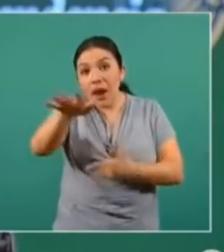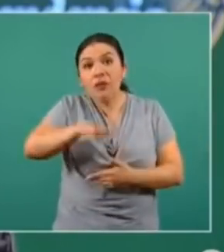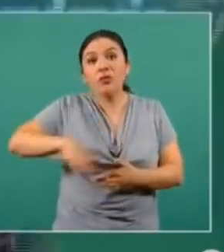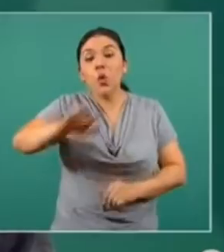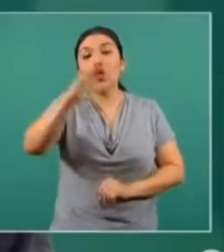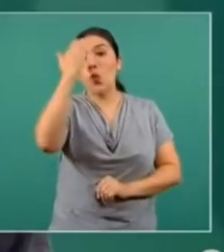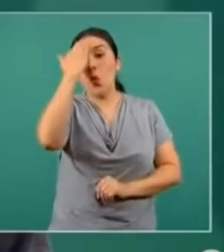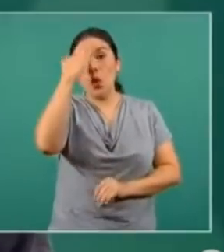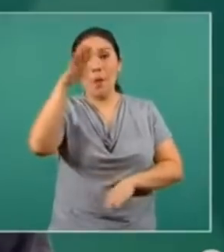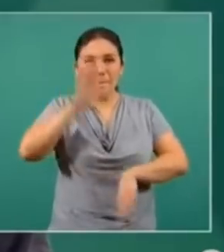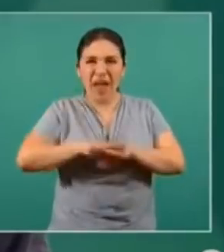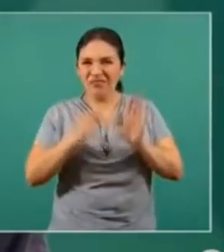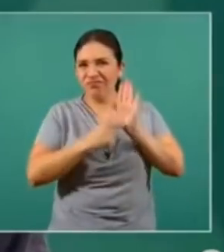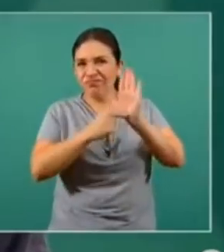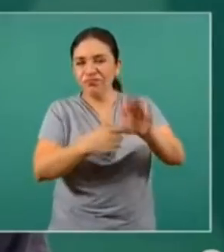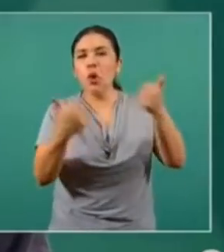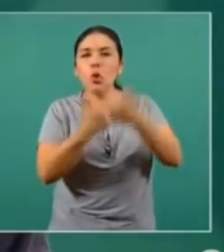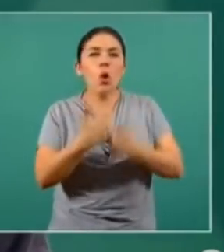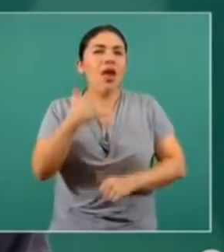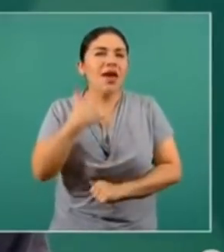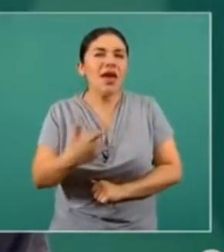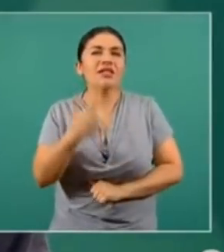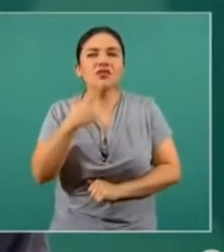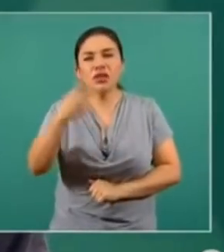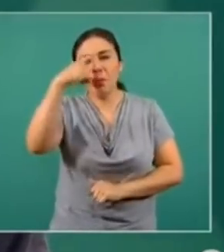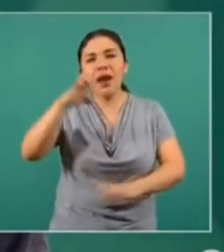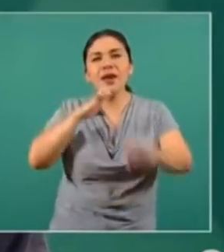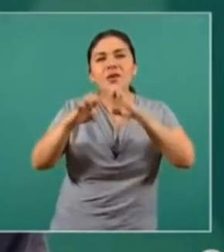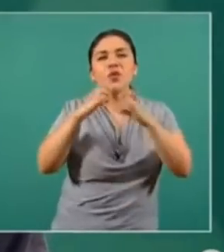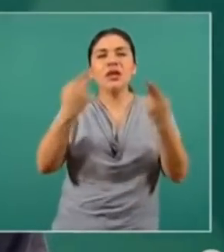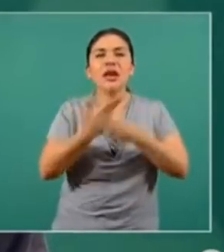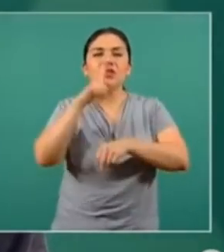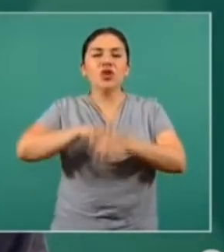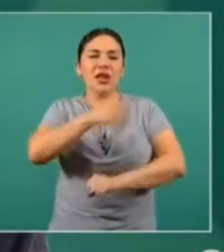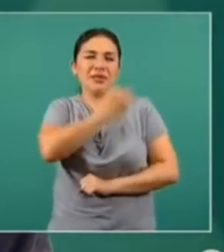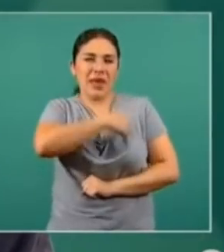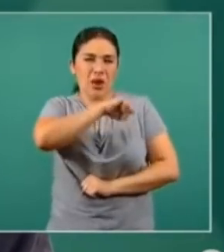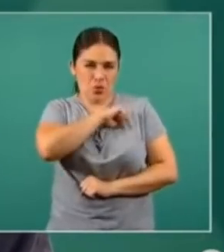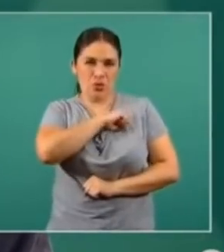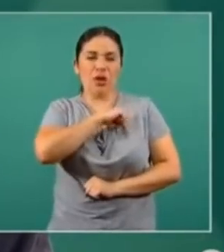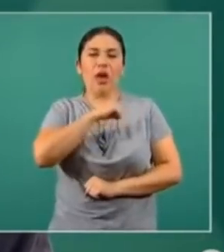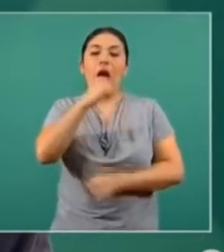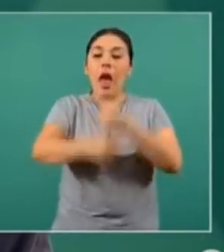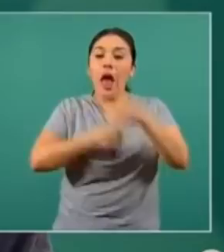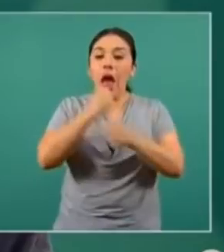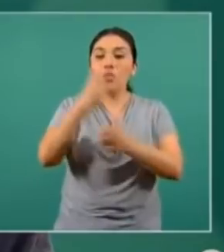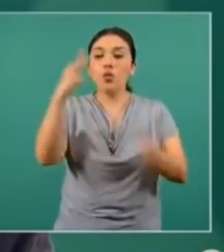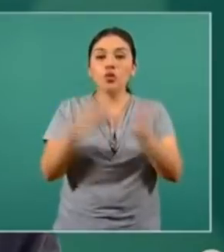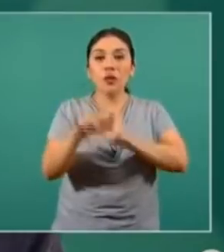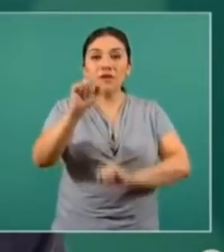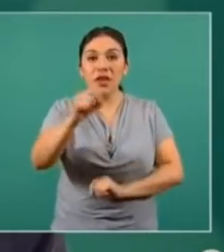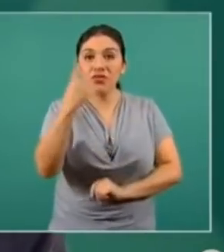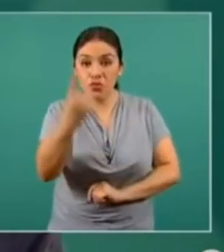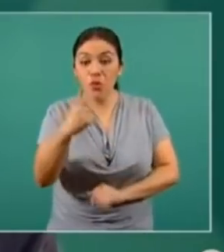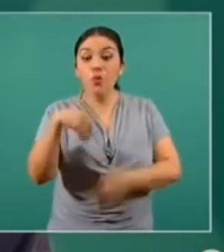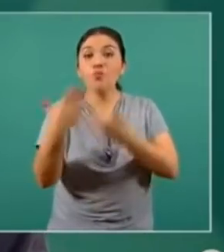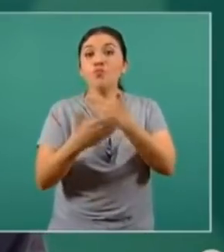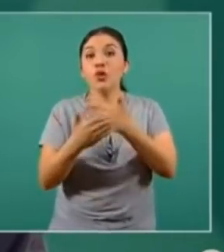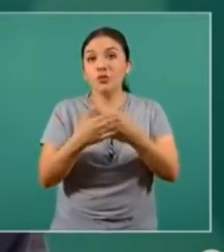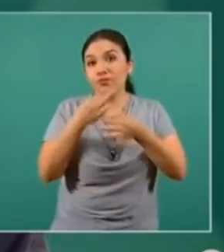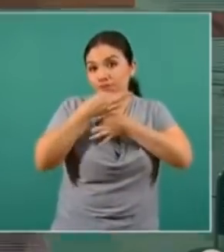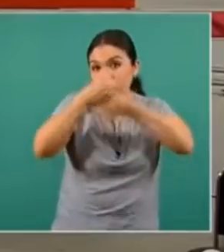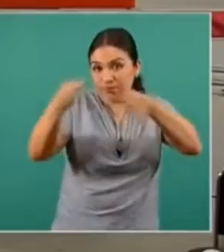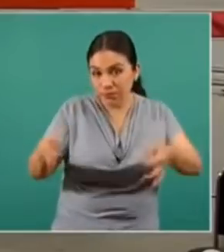conocida y actualizada con los esfuerzos de la Encuesta Nacional de Salud y Nutrición 2021, que está próxima